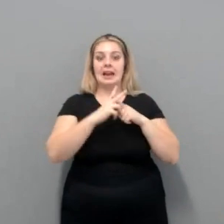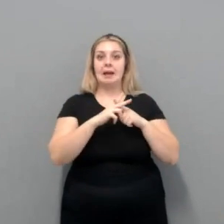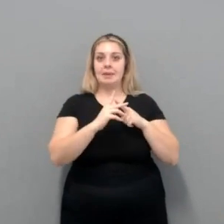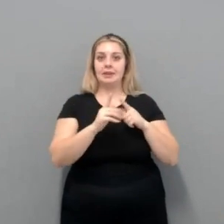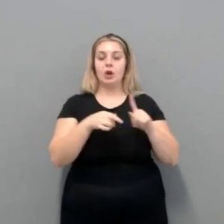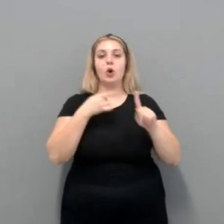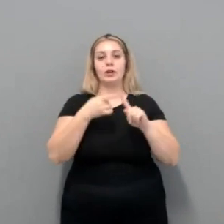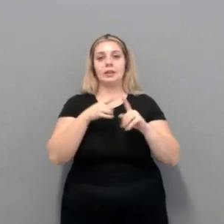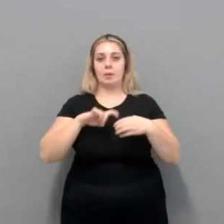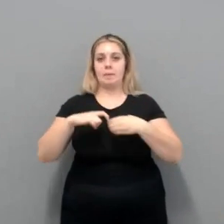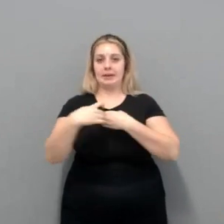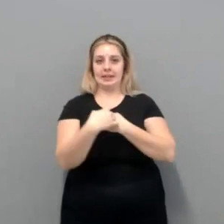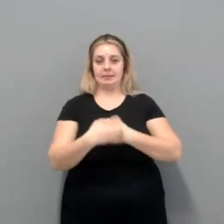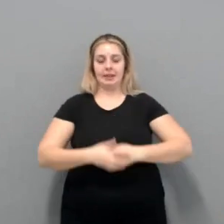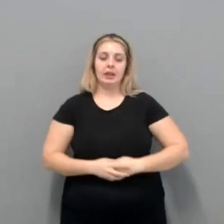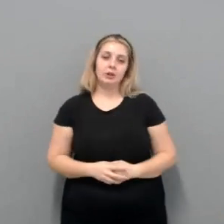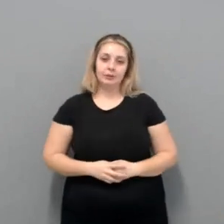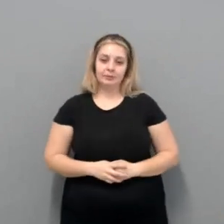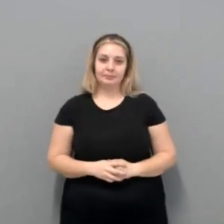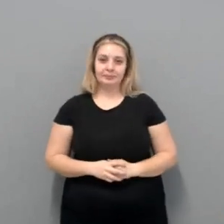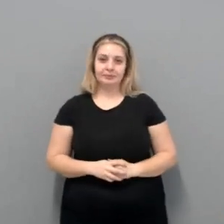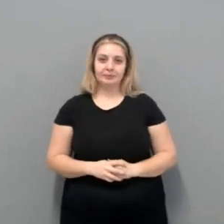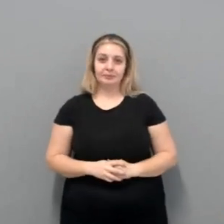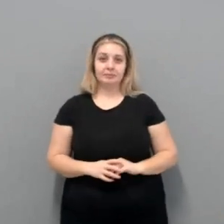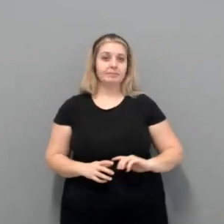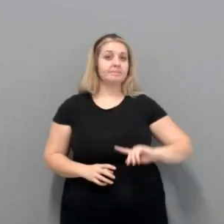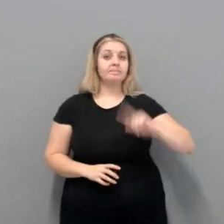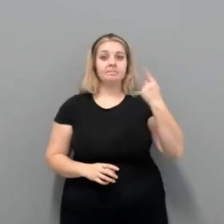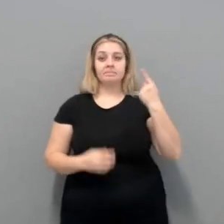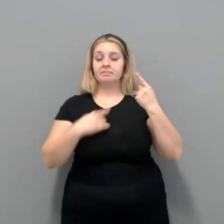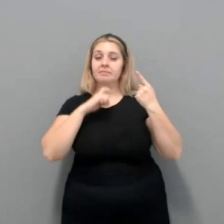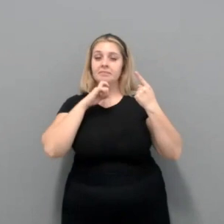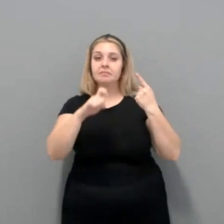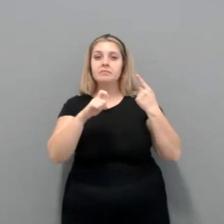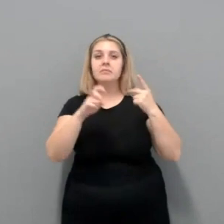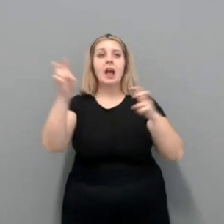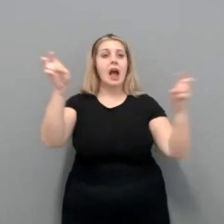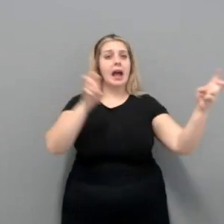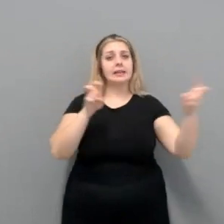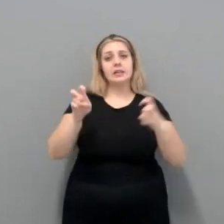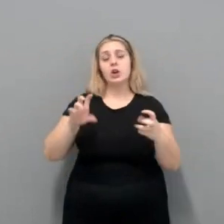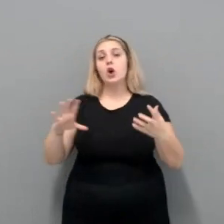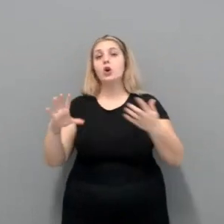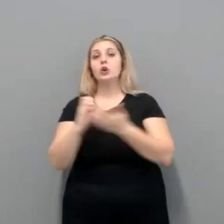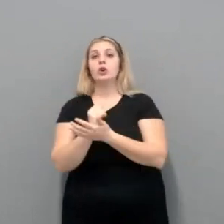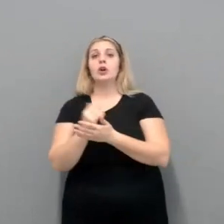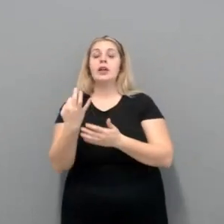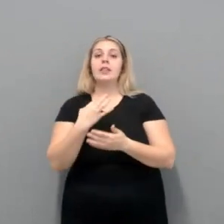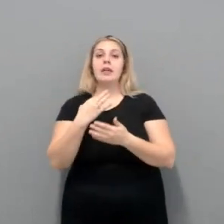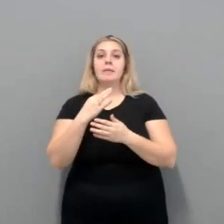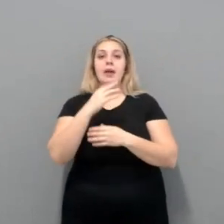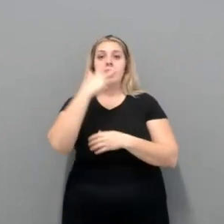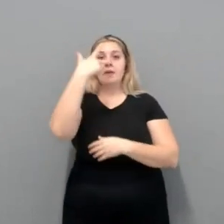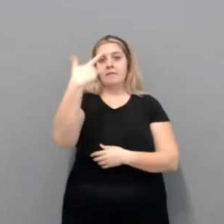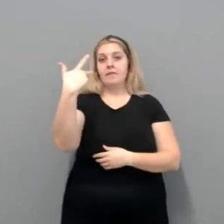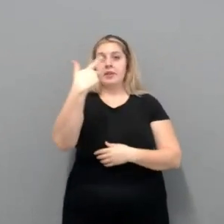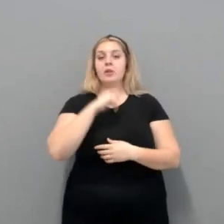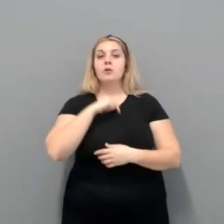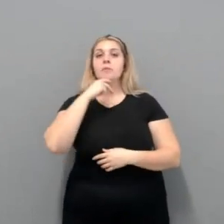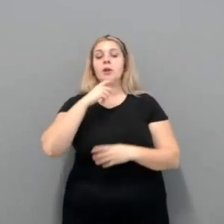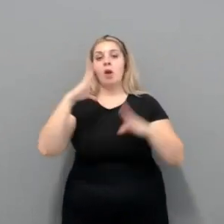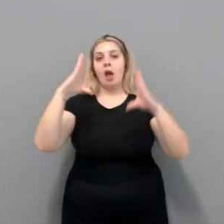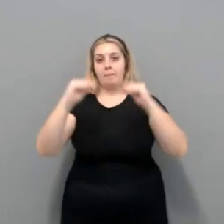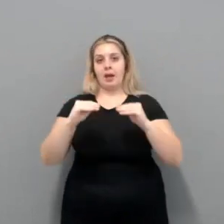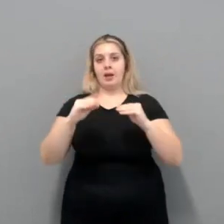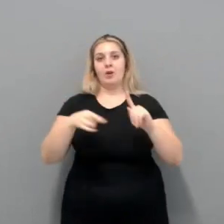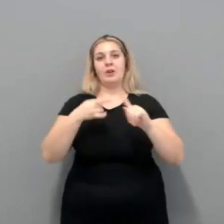para vuestra participación. En primer lugar, deciros que todos los asistentes tenéis que tener la cámara y el micro desactivados